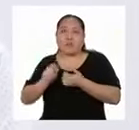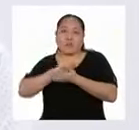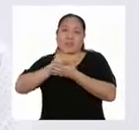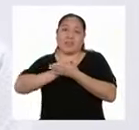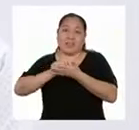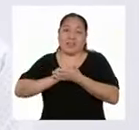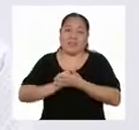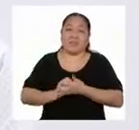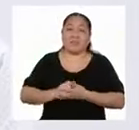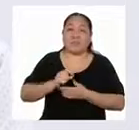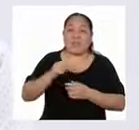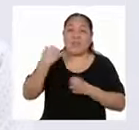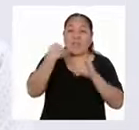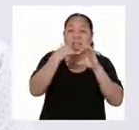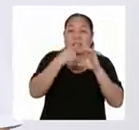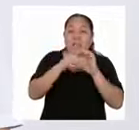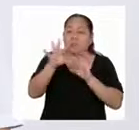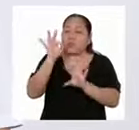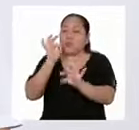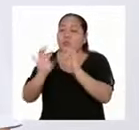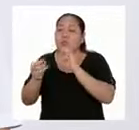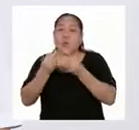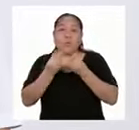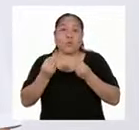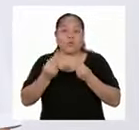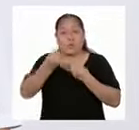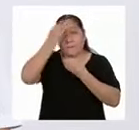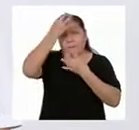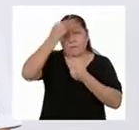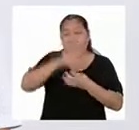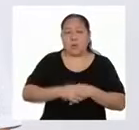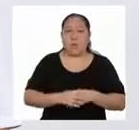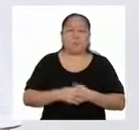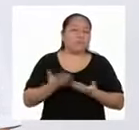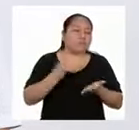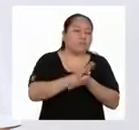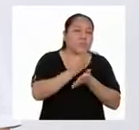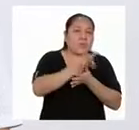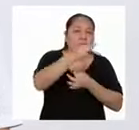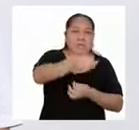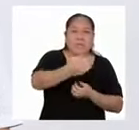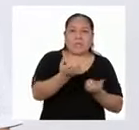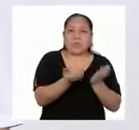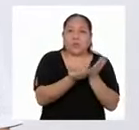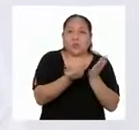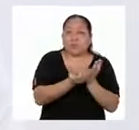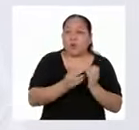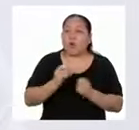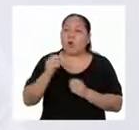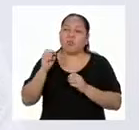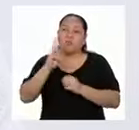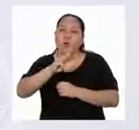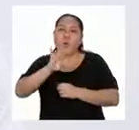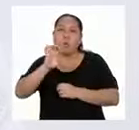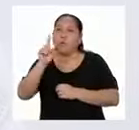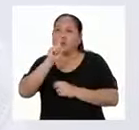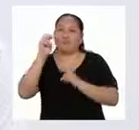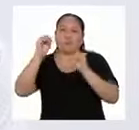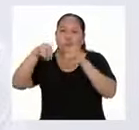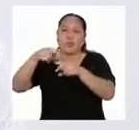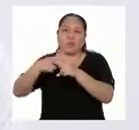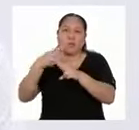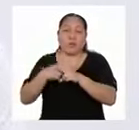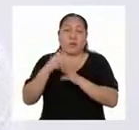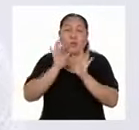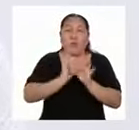a encontrar información por distintos medios, desde páginas de instituciones académicas hasta portales sin nombre. Lo ideal es comenzar